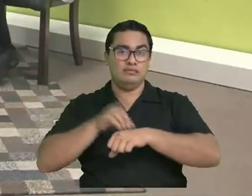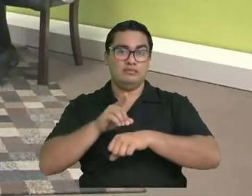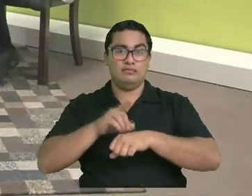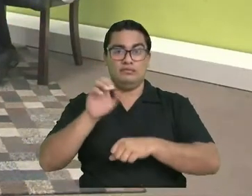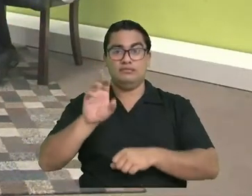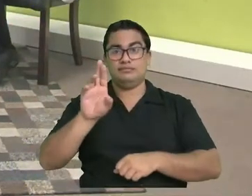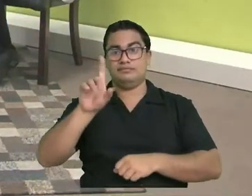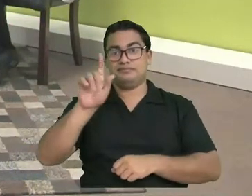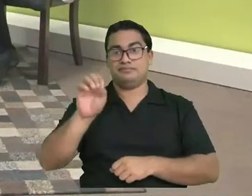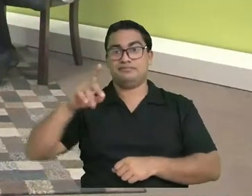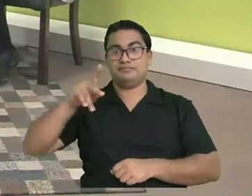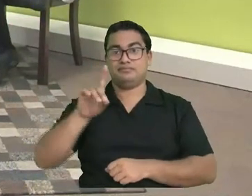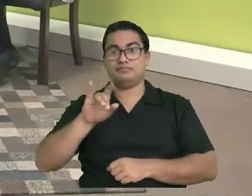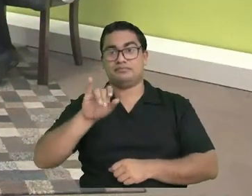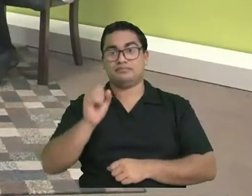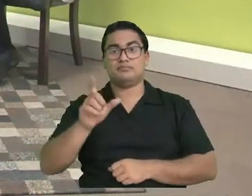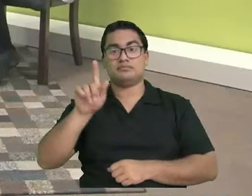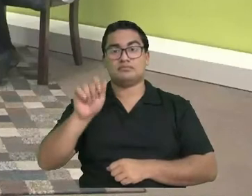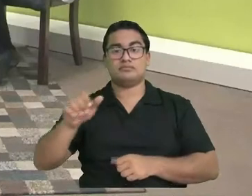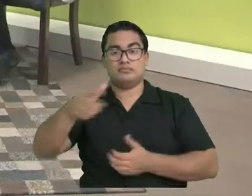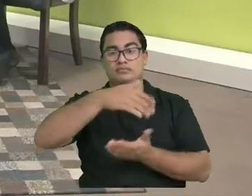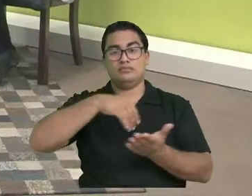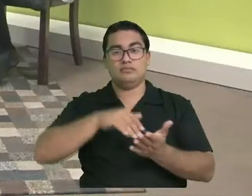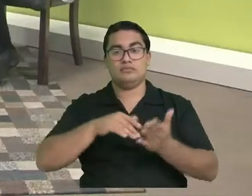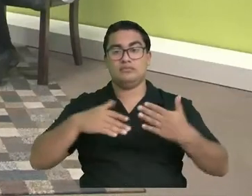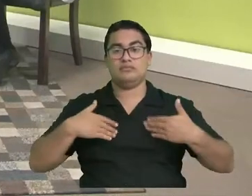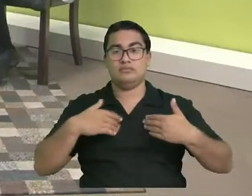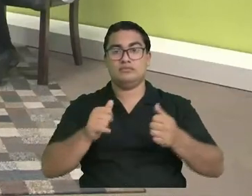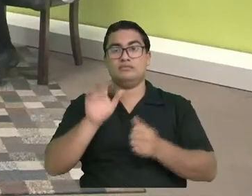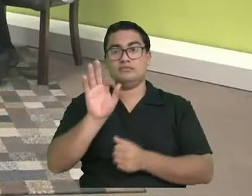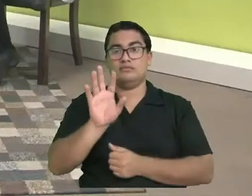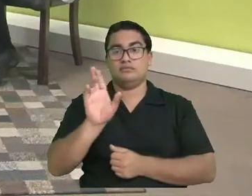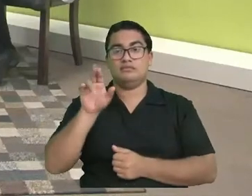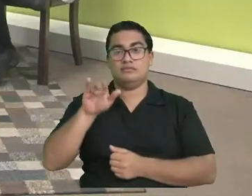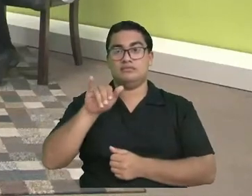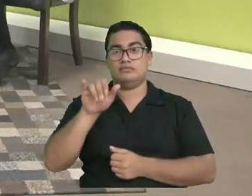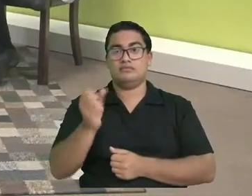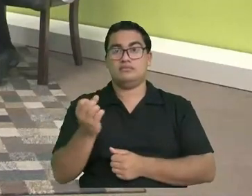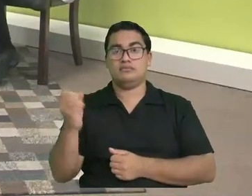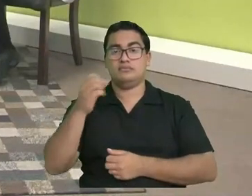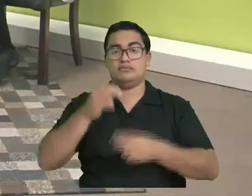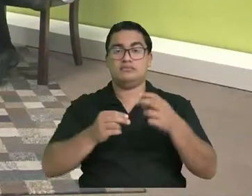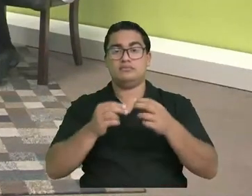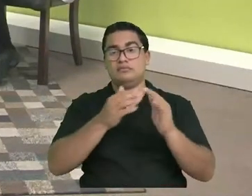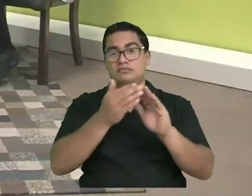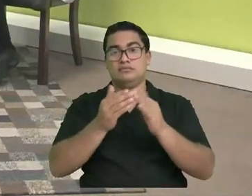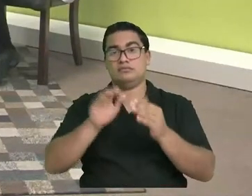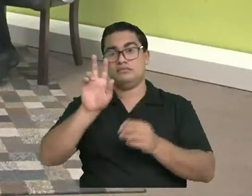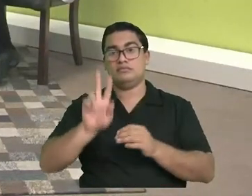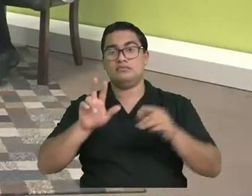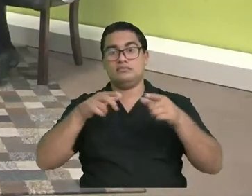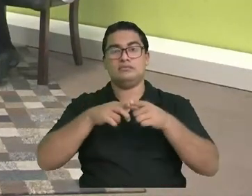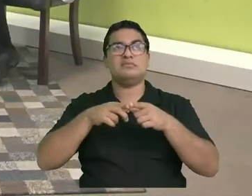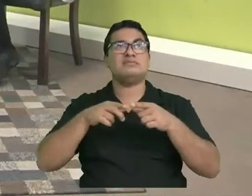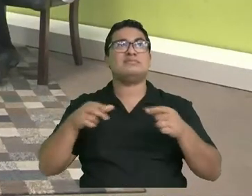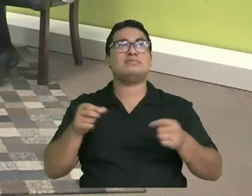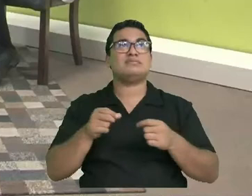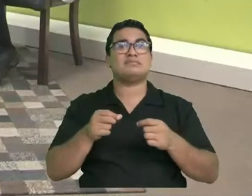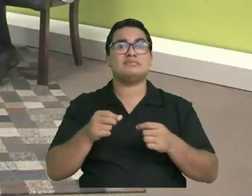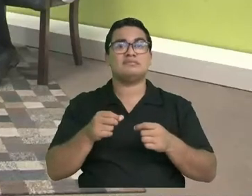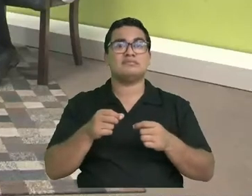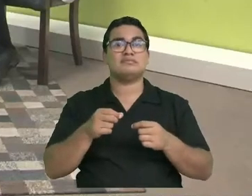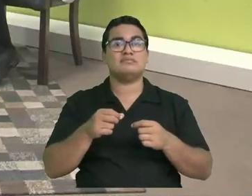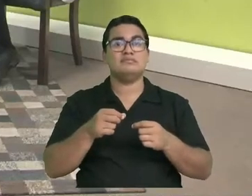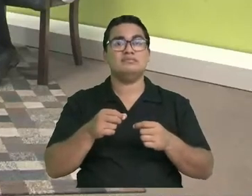del Centro de Salud Francisco Morazán, ubicado en el distrito número 2 de Managua. Doctor,